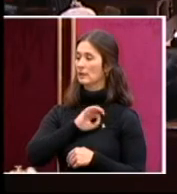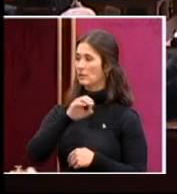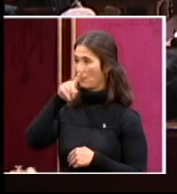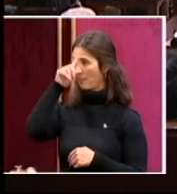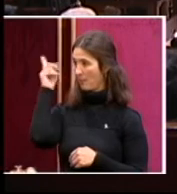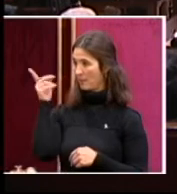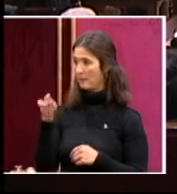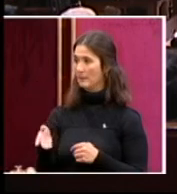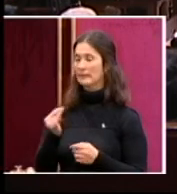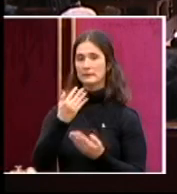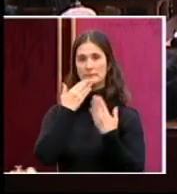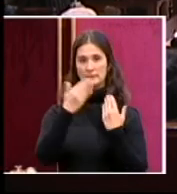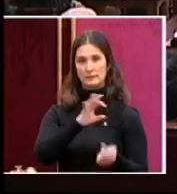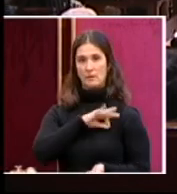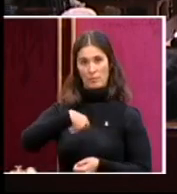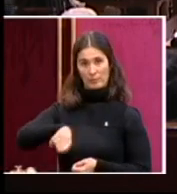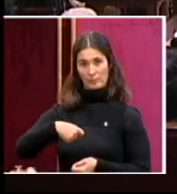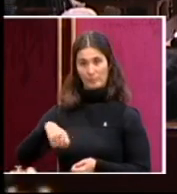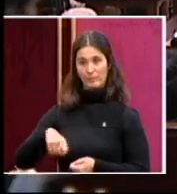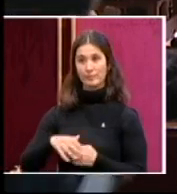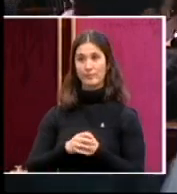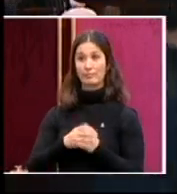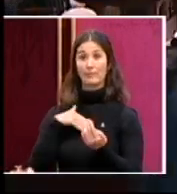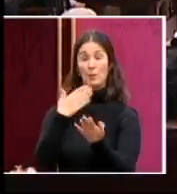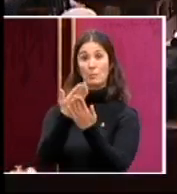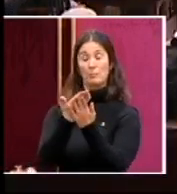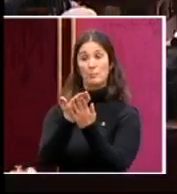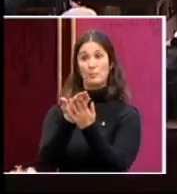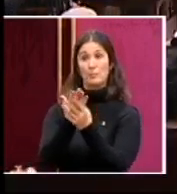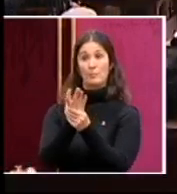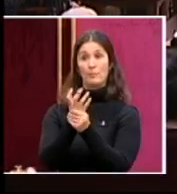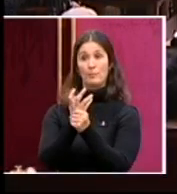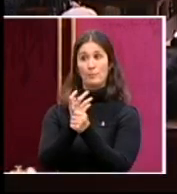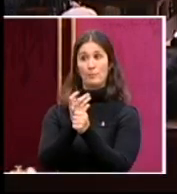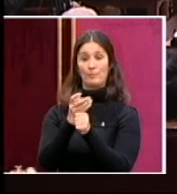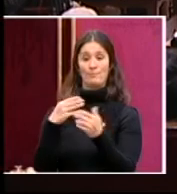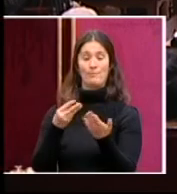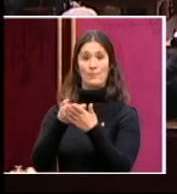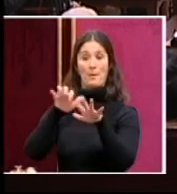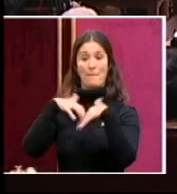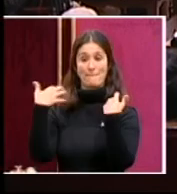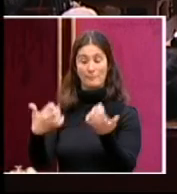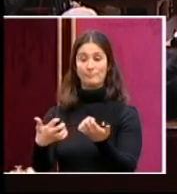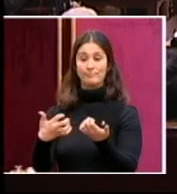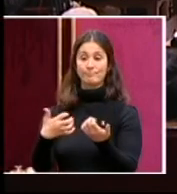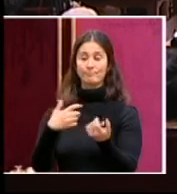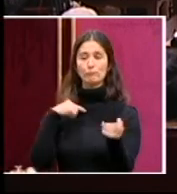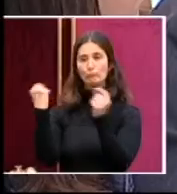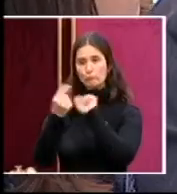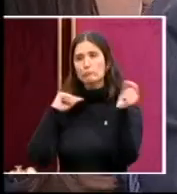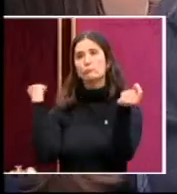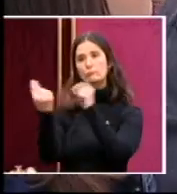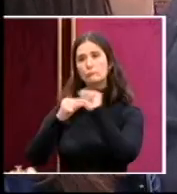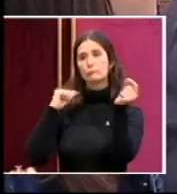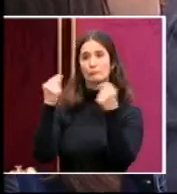Madrid. Sí, gracias, señor presidente. En la propuesta que se traía a pleno y que pudimos discutir